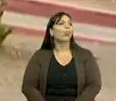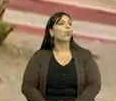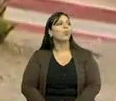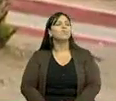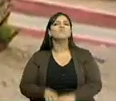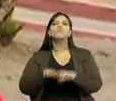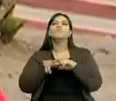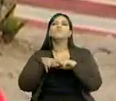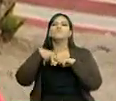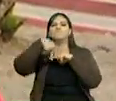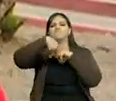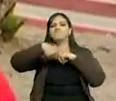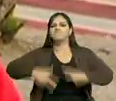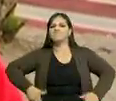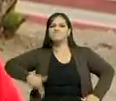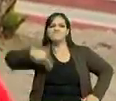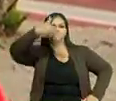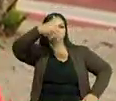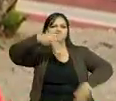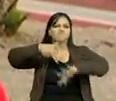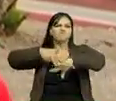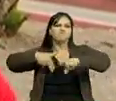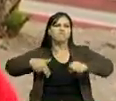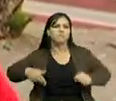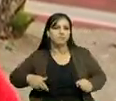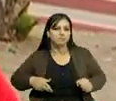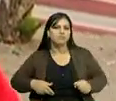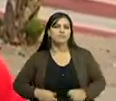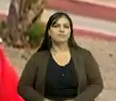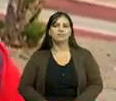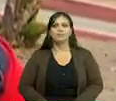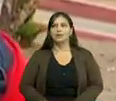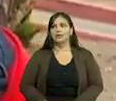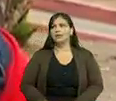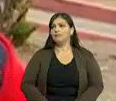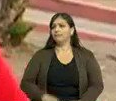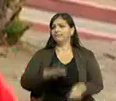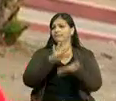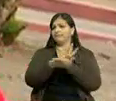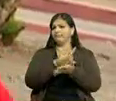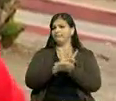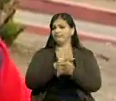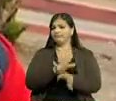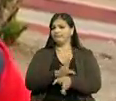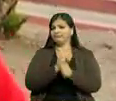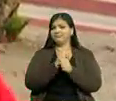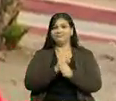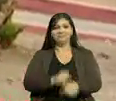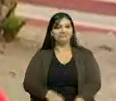seguridad. No hay. A veces les roban. Bien a la bajada o a la subida.